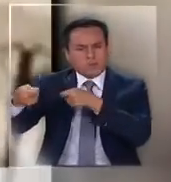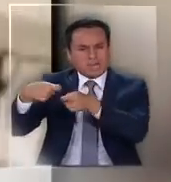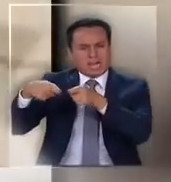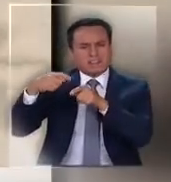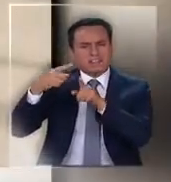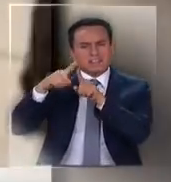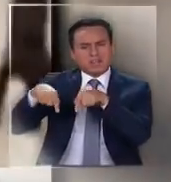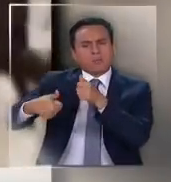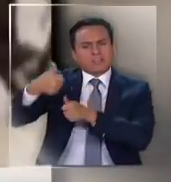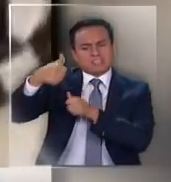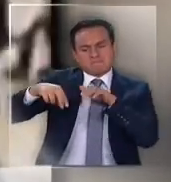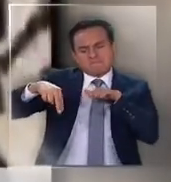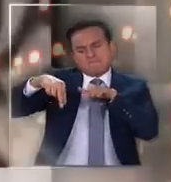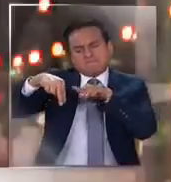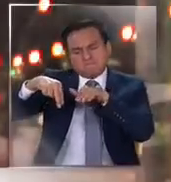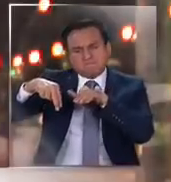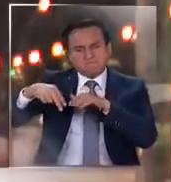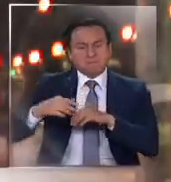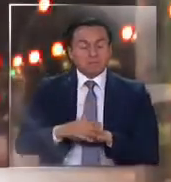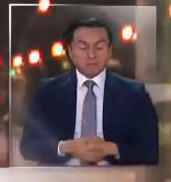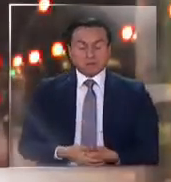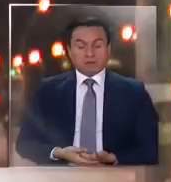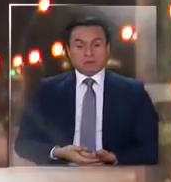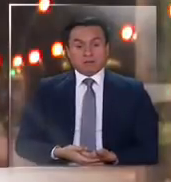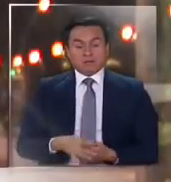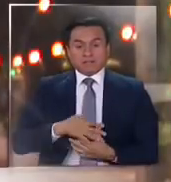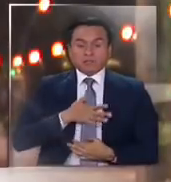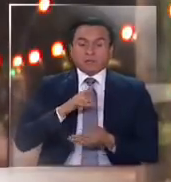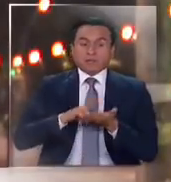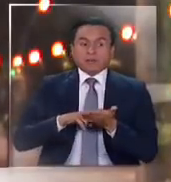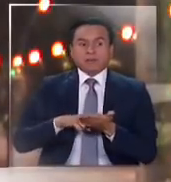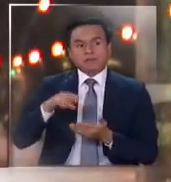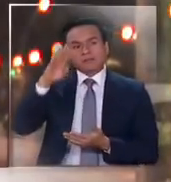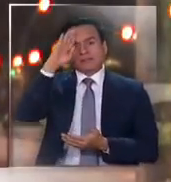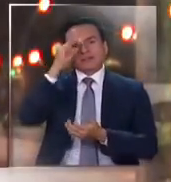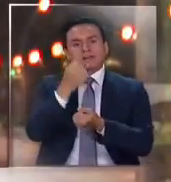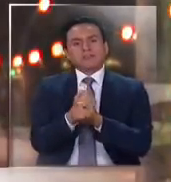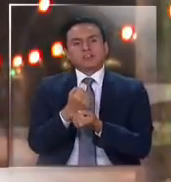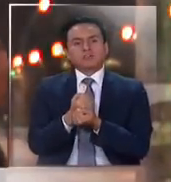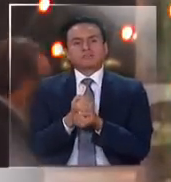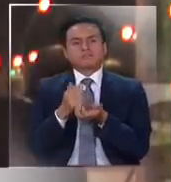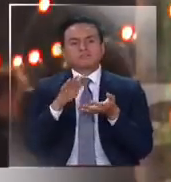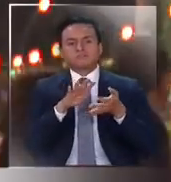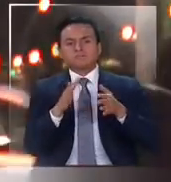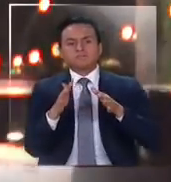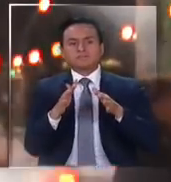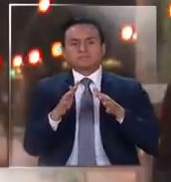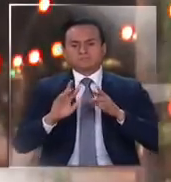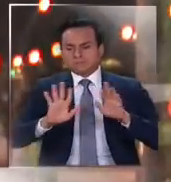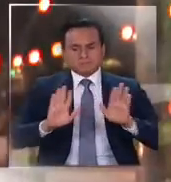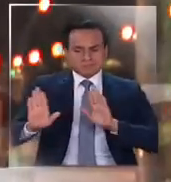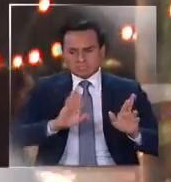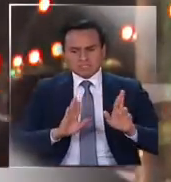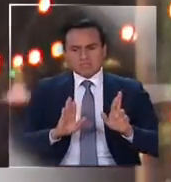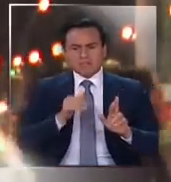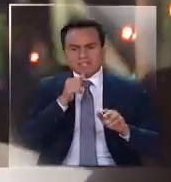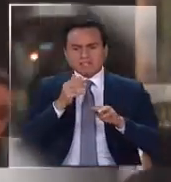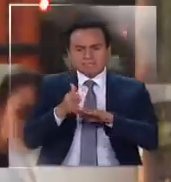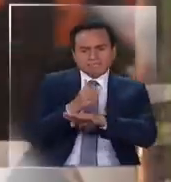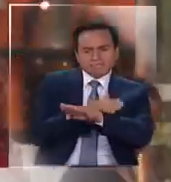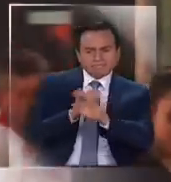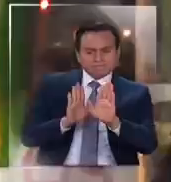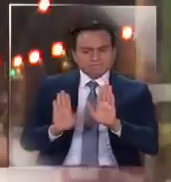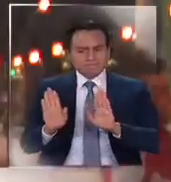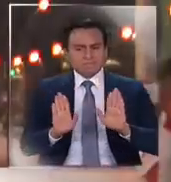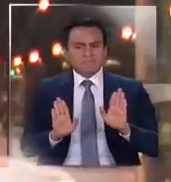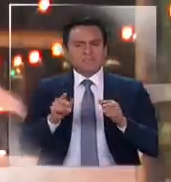comerciante de la competencia. Sentimos que la verdad el carabinero está actuando al parecer de manera reactiva en vez de proactiva. Hoy